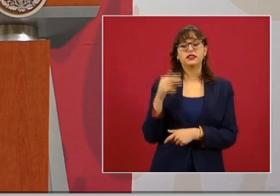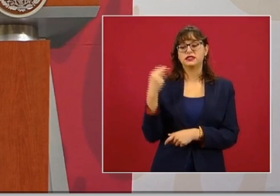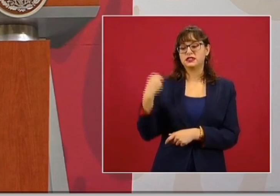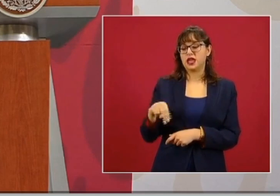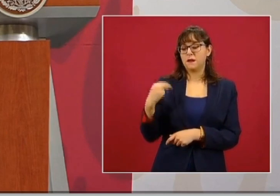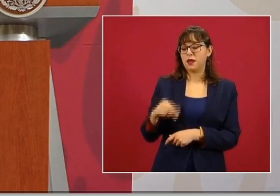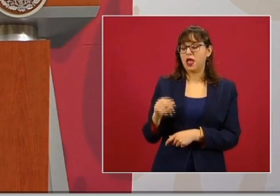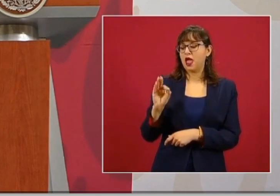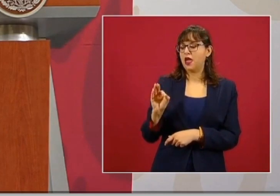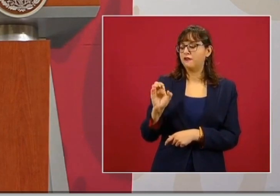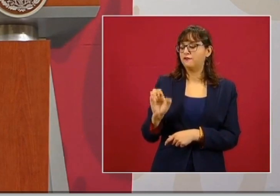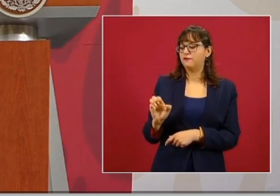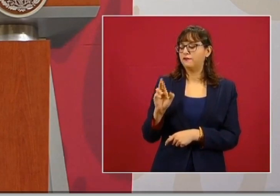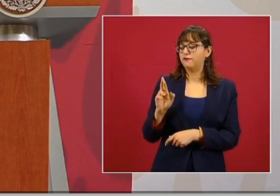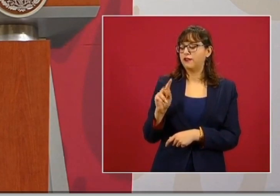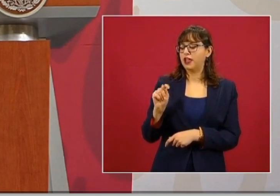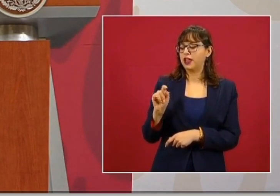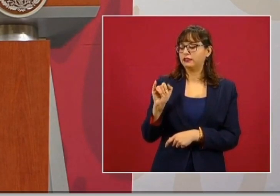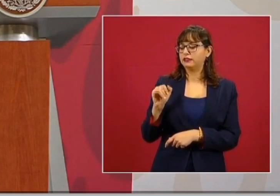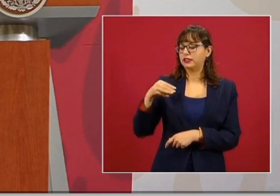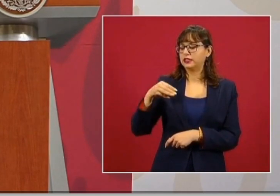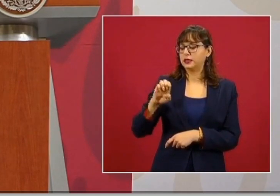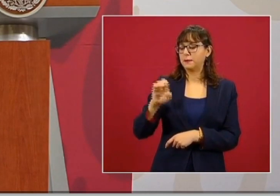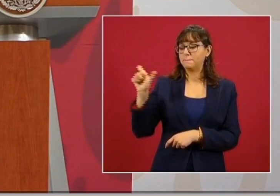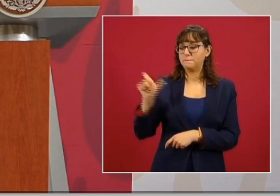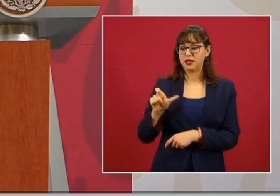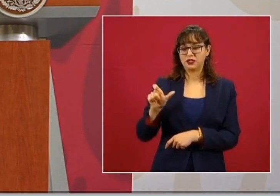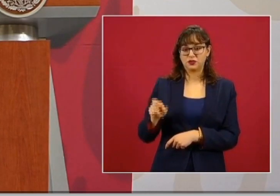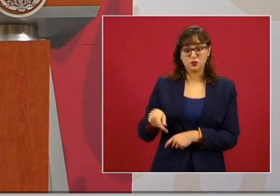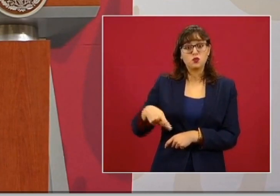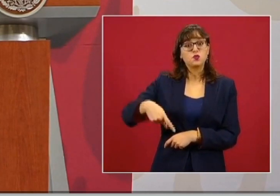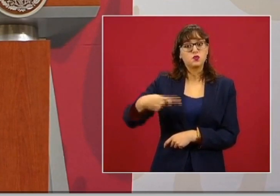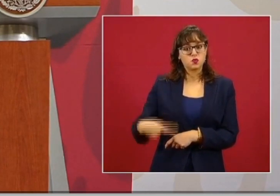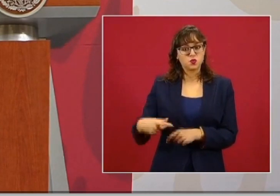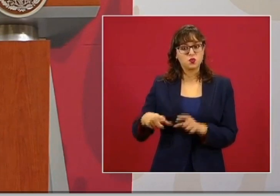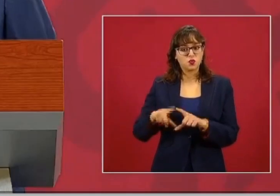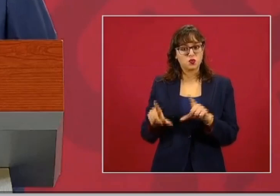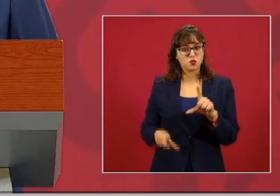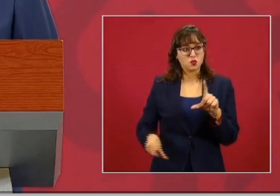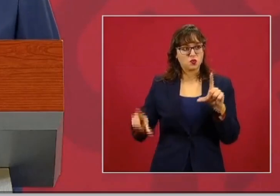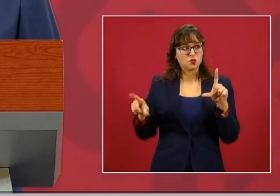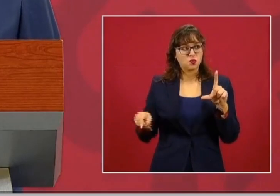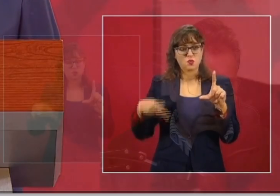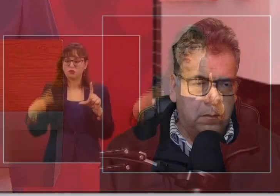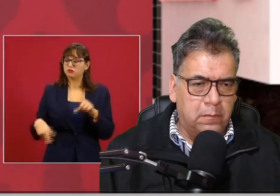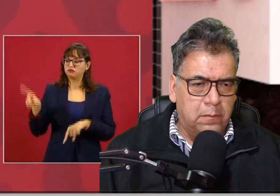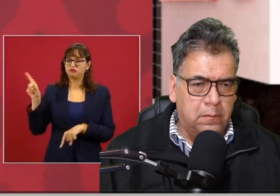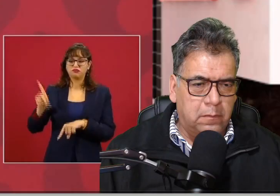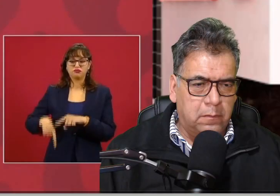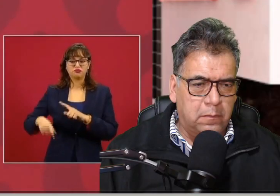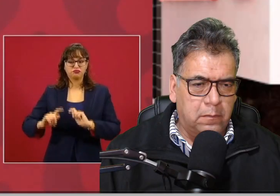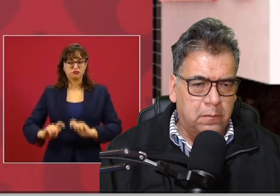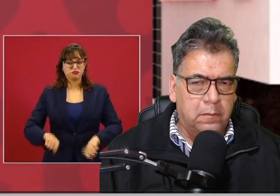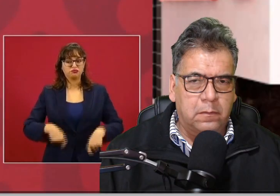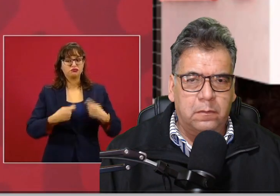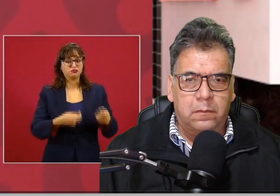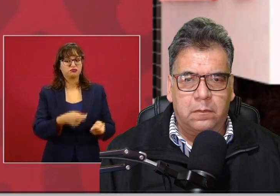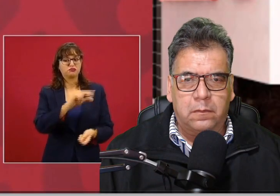que fue hasta gobernador, creo, de Coahuila, o ahí le llegó la planta,